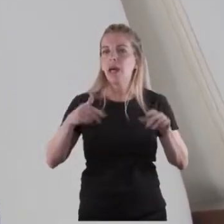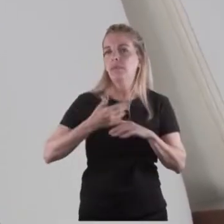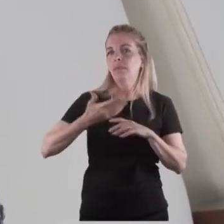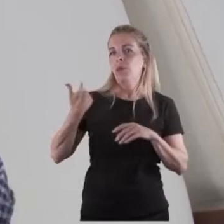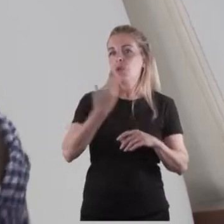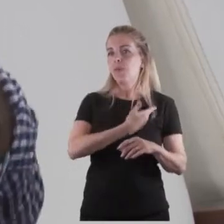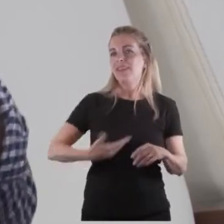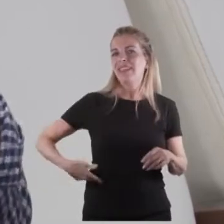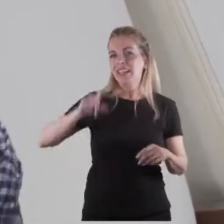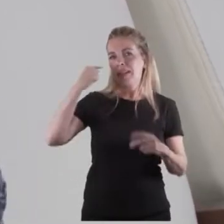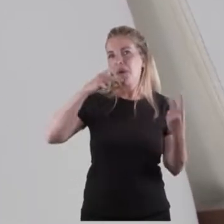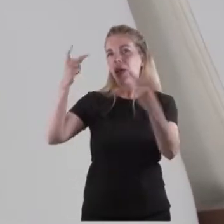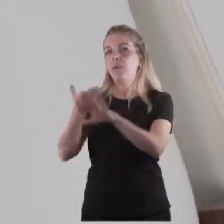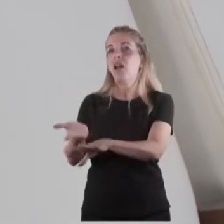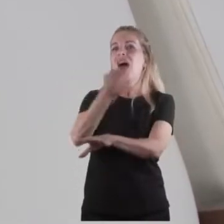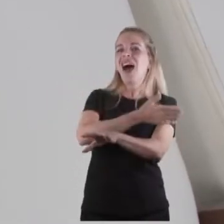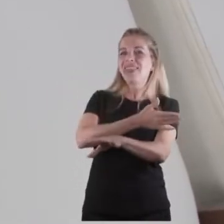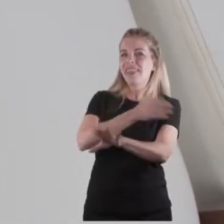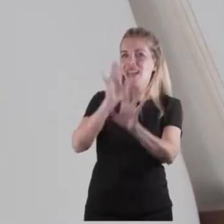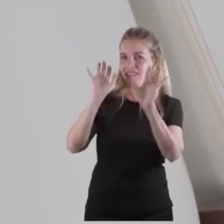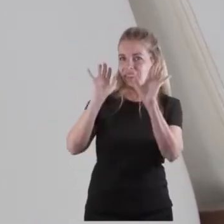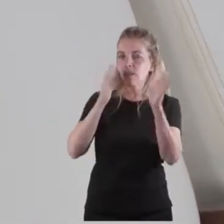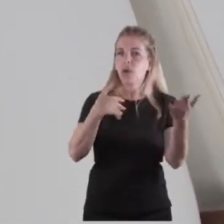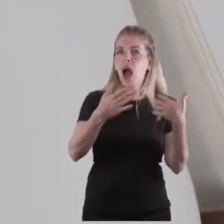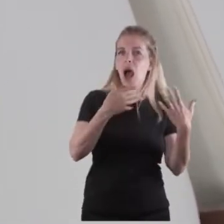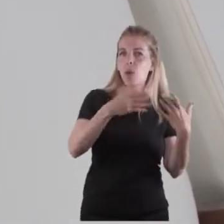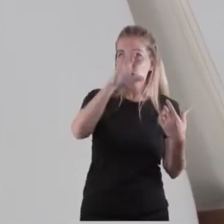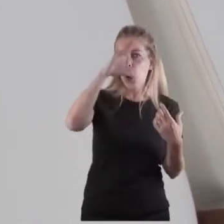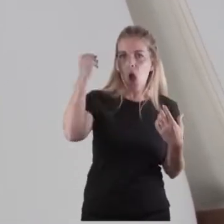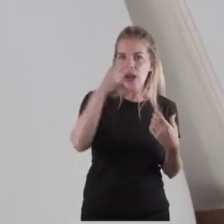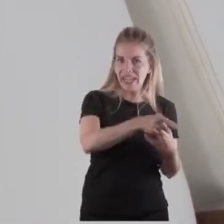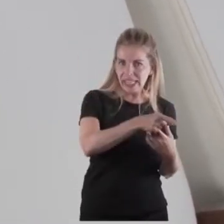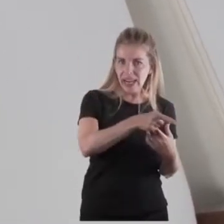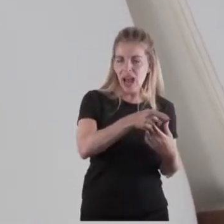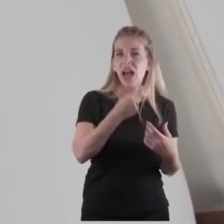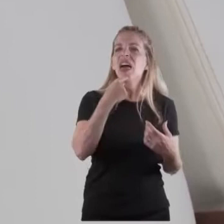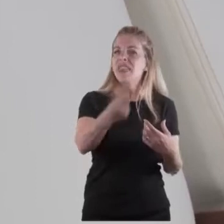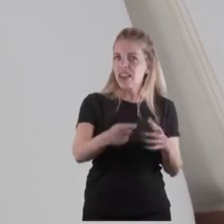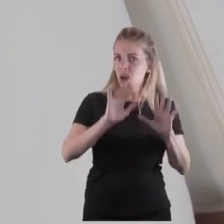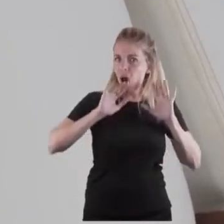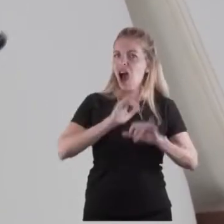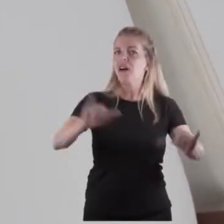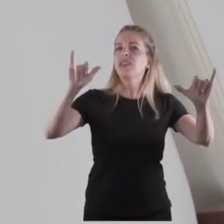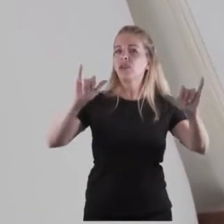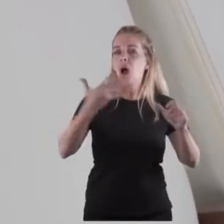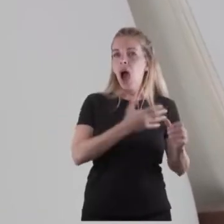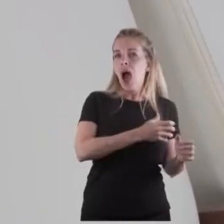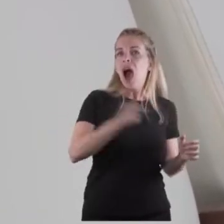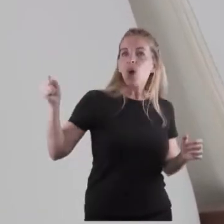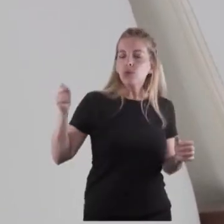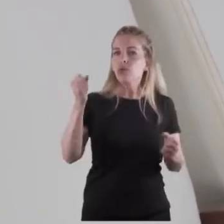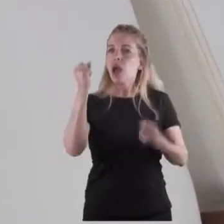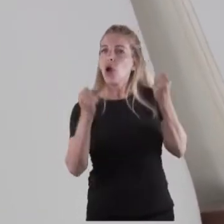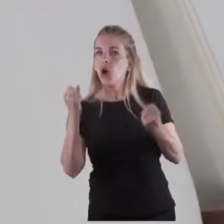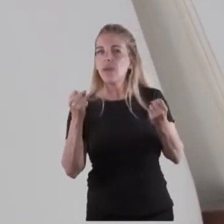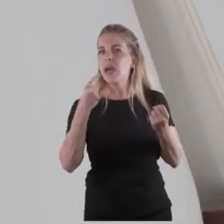hablando del preacuerdo bueno los matices con la vicepresidente además aseguró que no que no va a ver ningún ajuste aunque todavía no llegamos a esa instancia no de que se presente